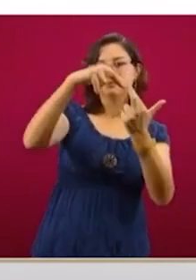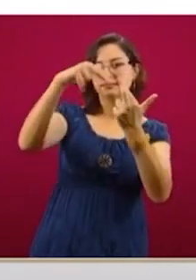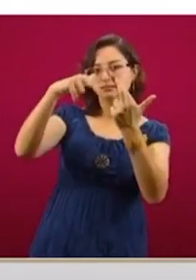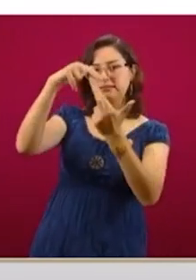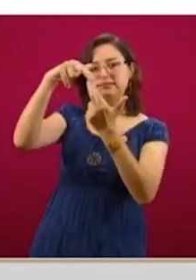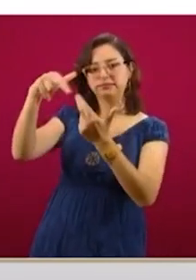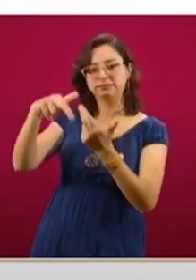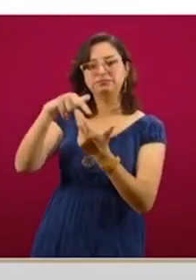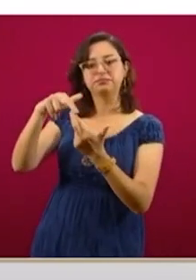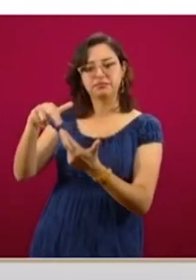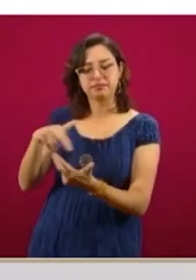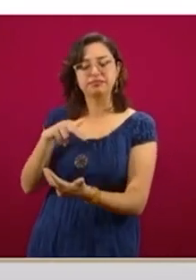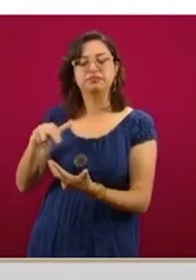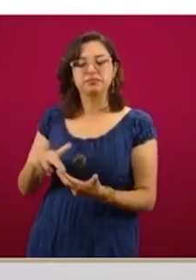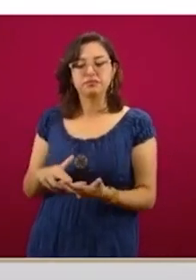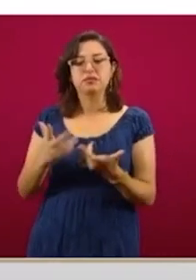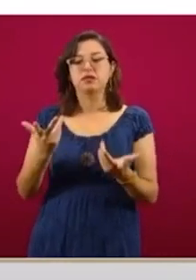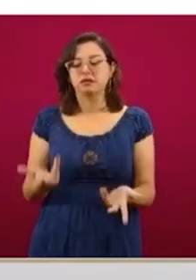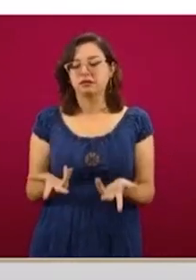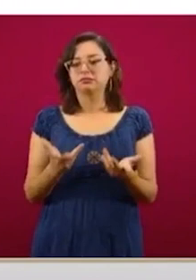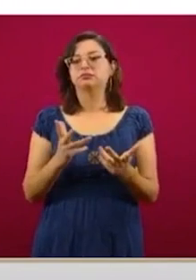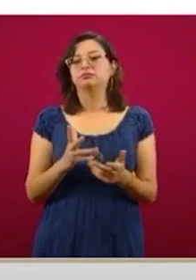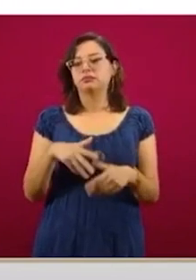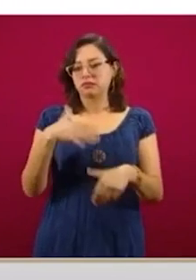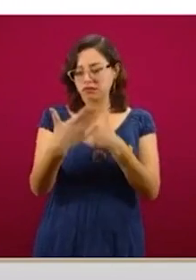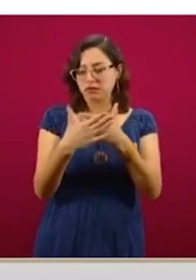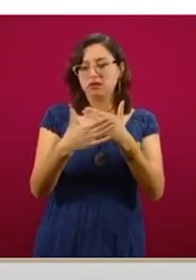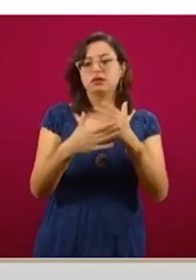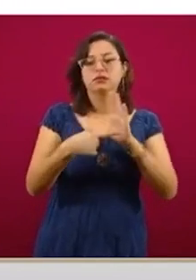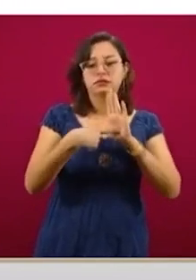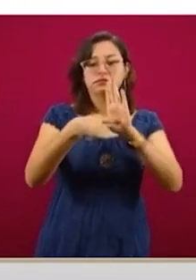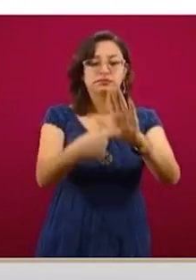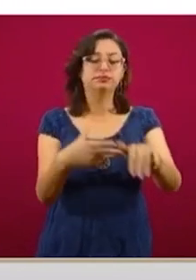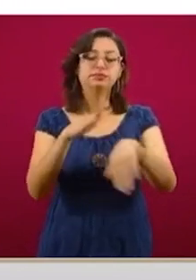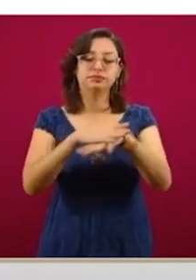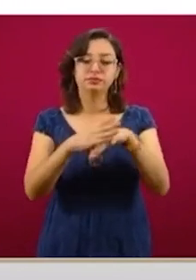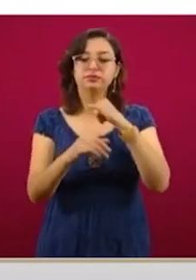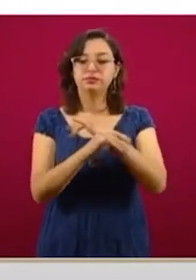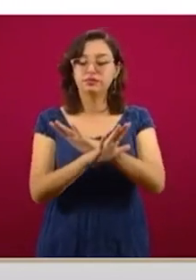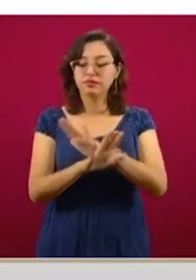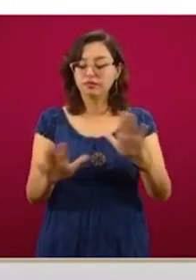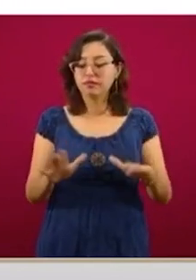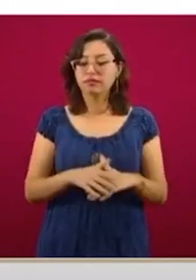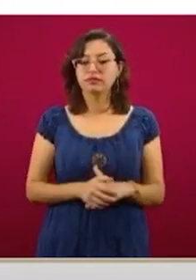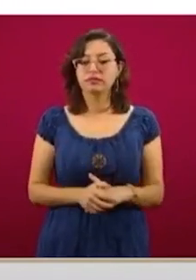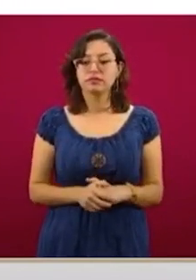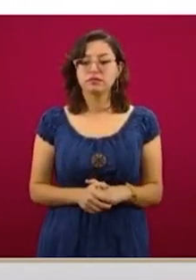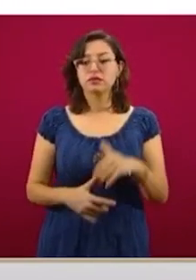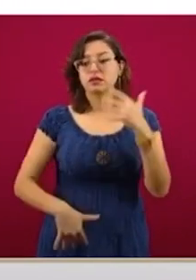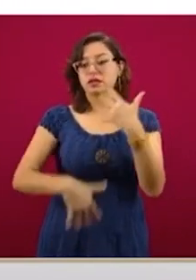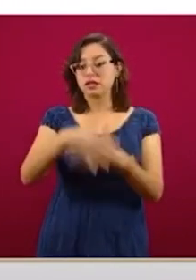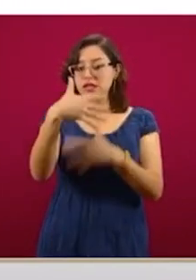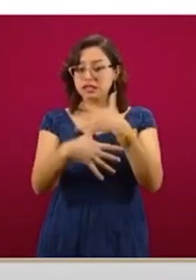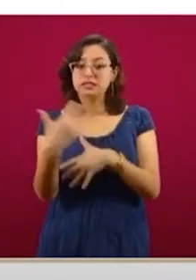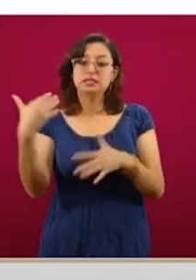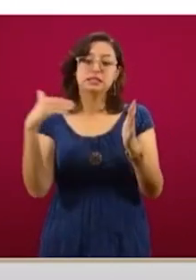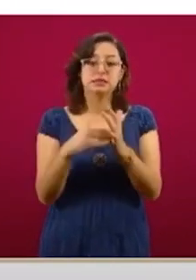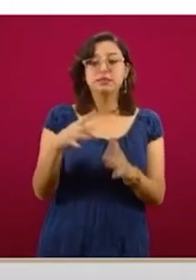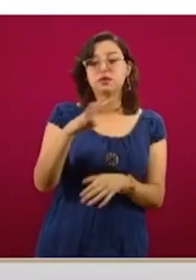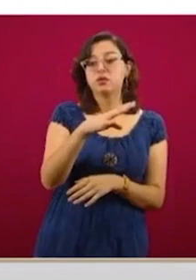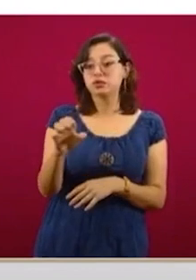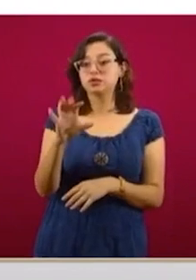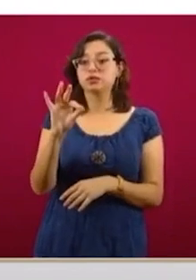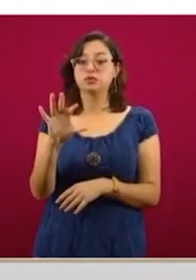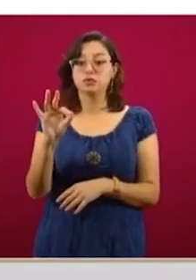algunas regiones que también se han estado comentando y se van a seguir reforzando. Tenemos